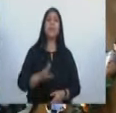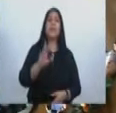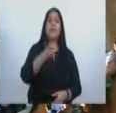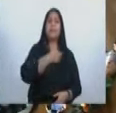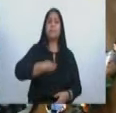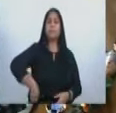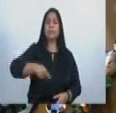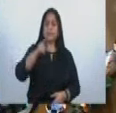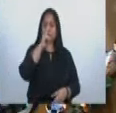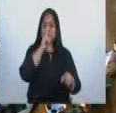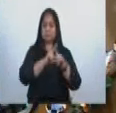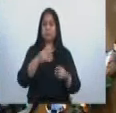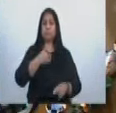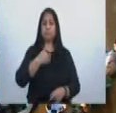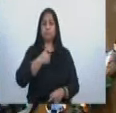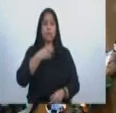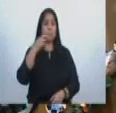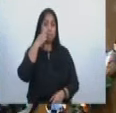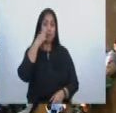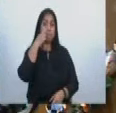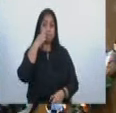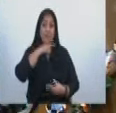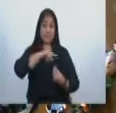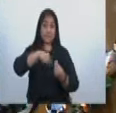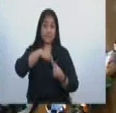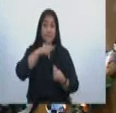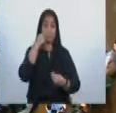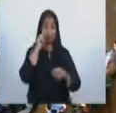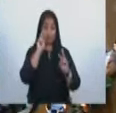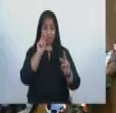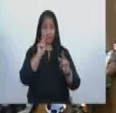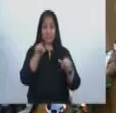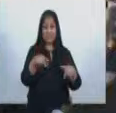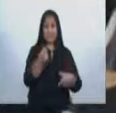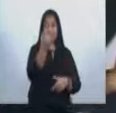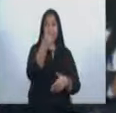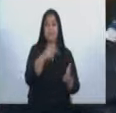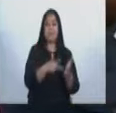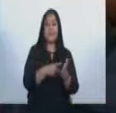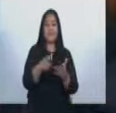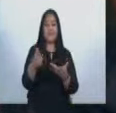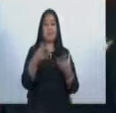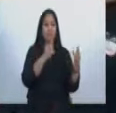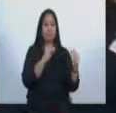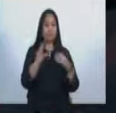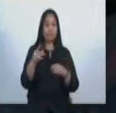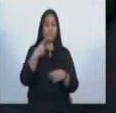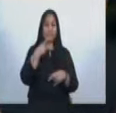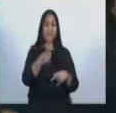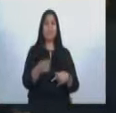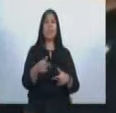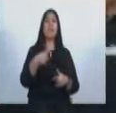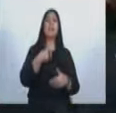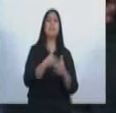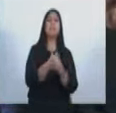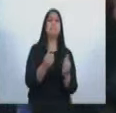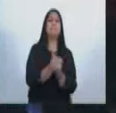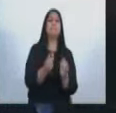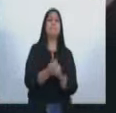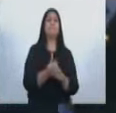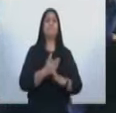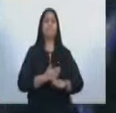también hay padres de familia que están sintonizando Este primer d diálogo abierto y les preocupa la seguridad de